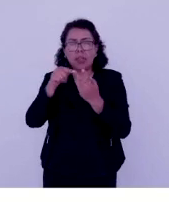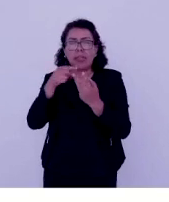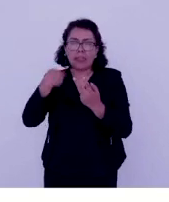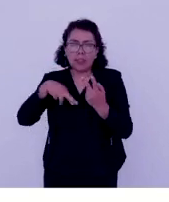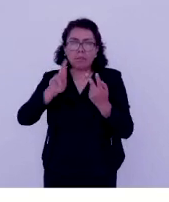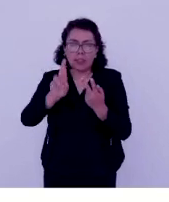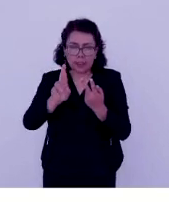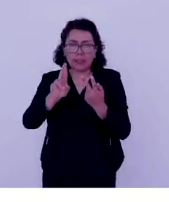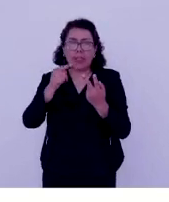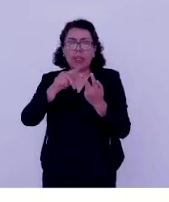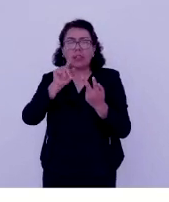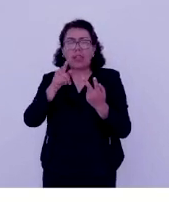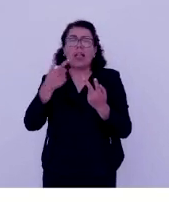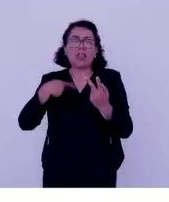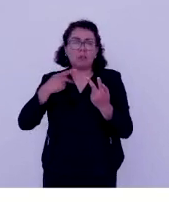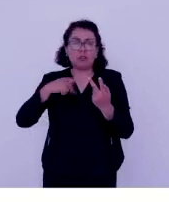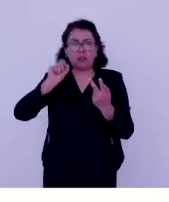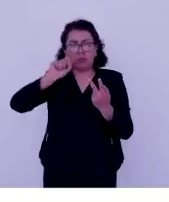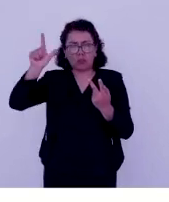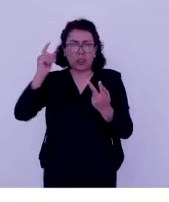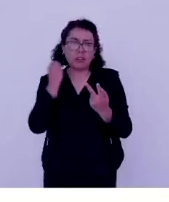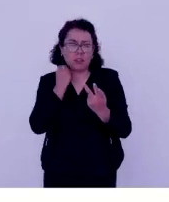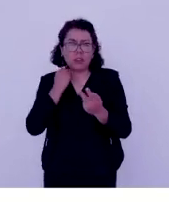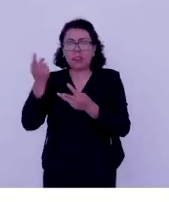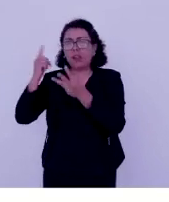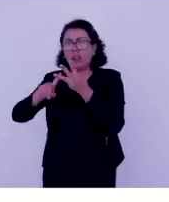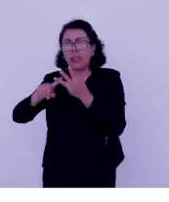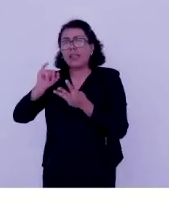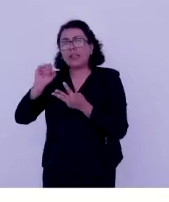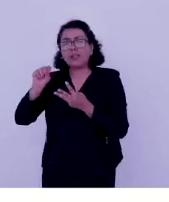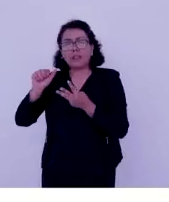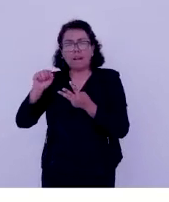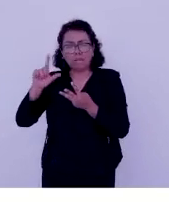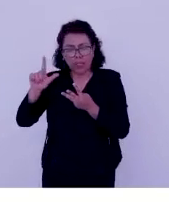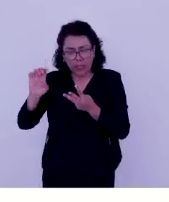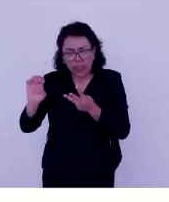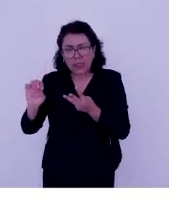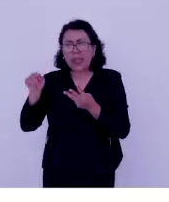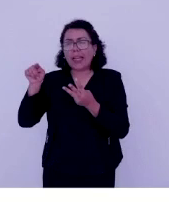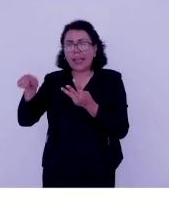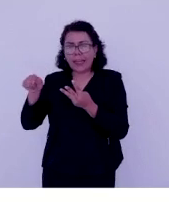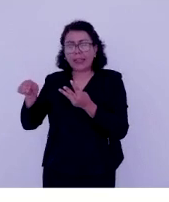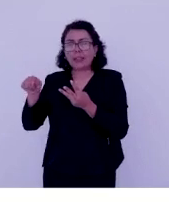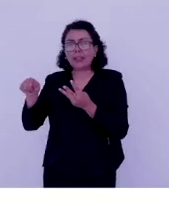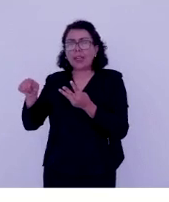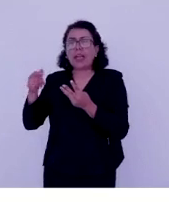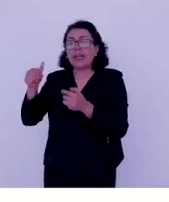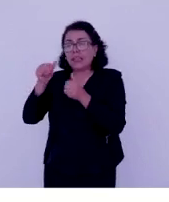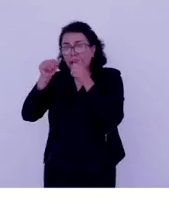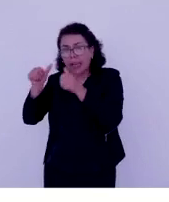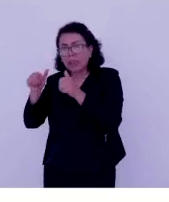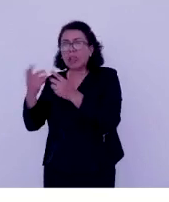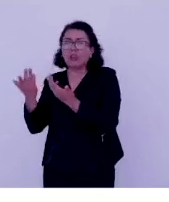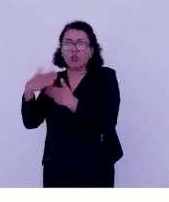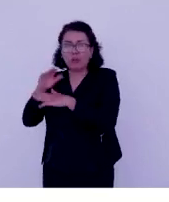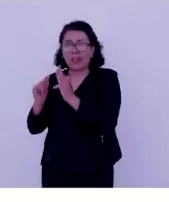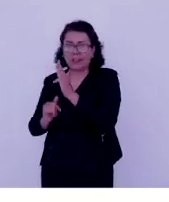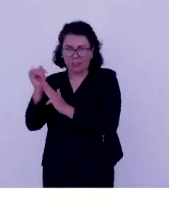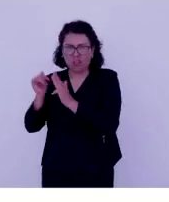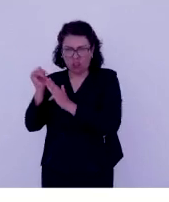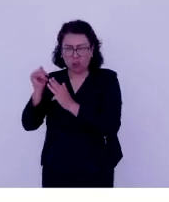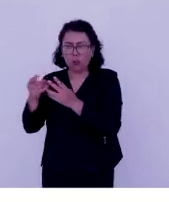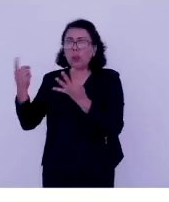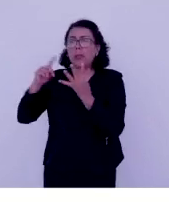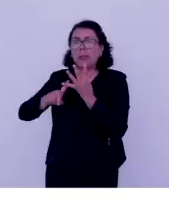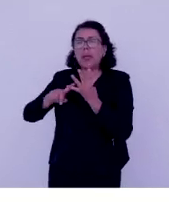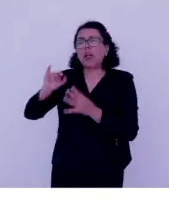de las asociaciones de profesionales del Estado a la arquitecta Isabel Fonseca Zamorano de la cámara mexicana de la industria de la construcción semic